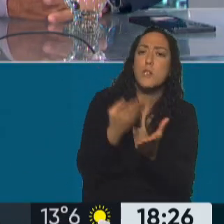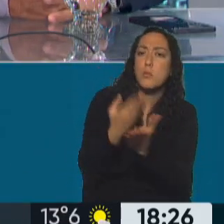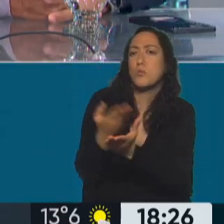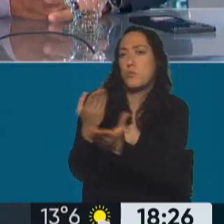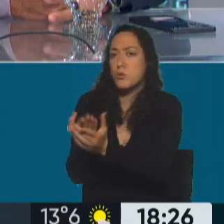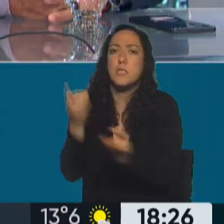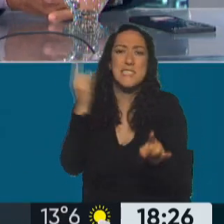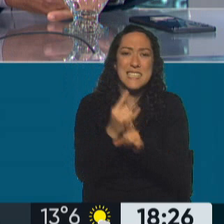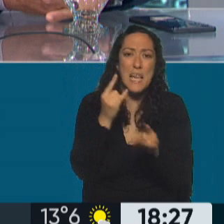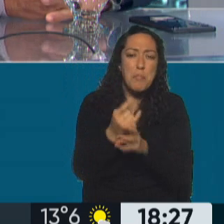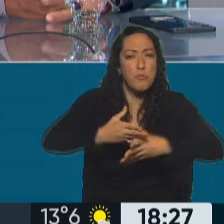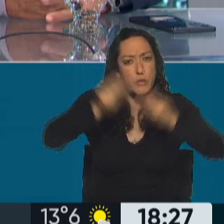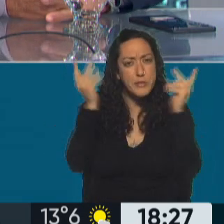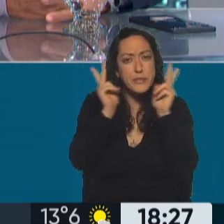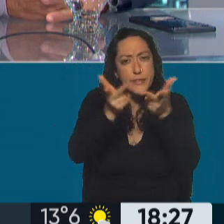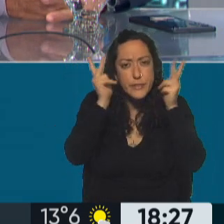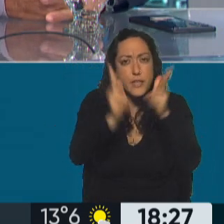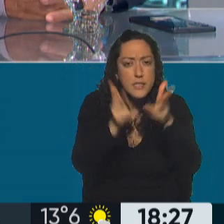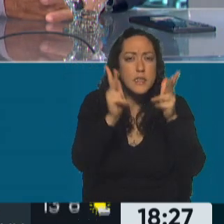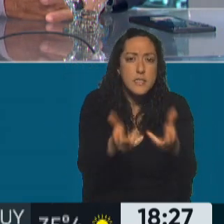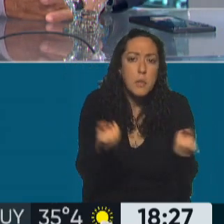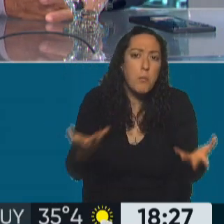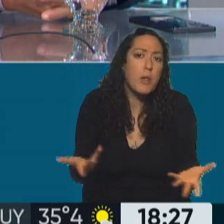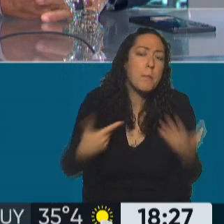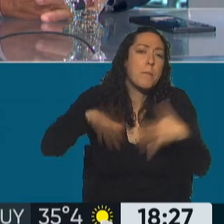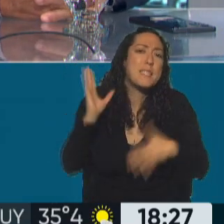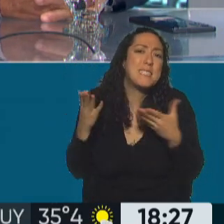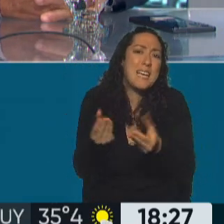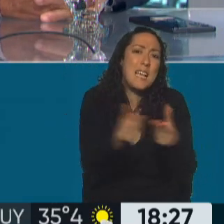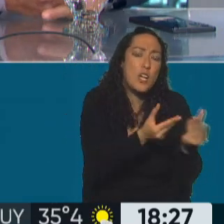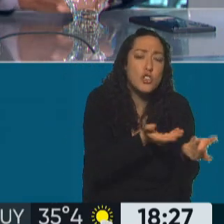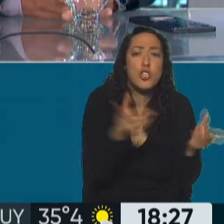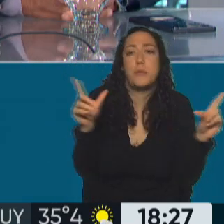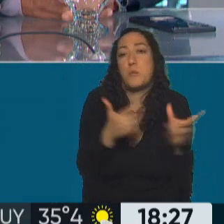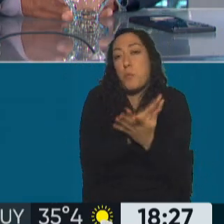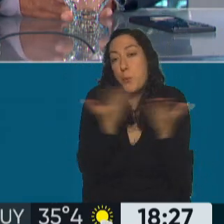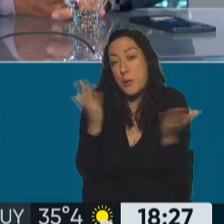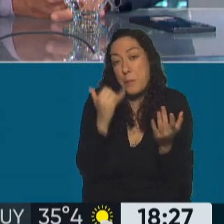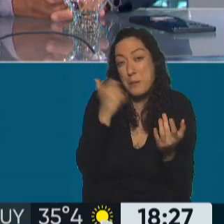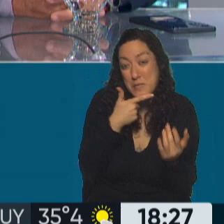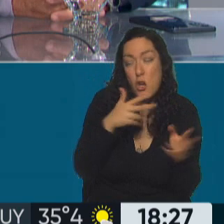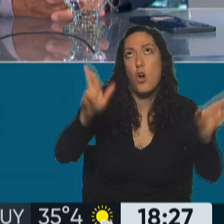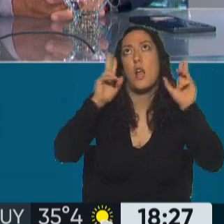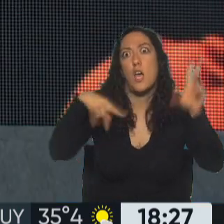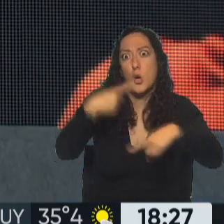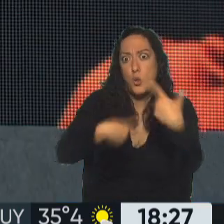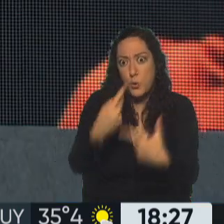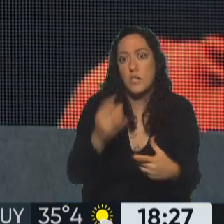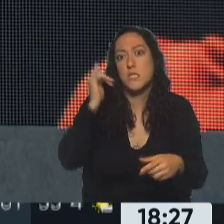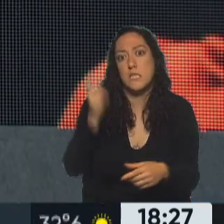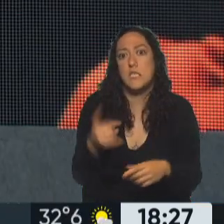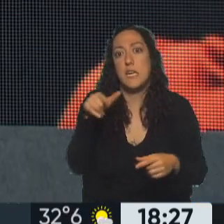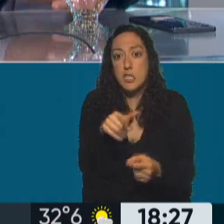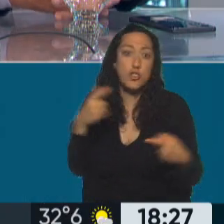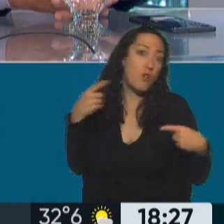y lo hemos dicho muchas veces acá, pues uno de los espacios más generosos que tiene el empresario pyme es en la TV Pública, por eso ojalá siga estando y funcionando, que también es una